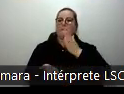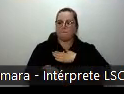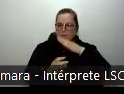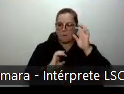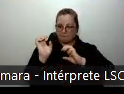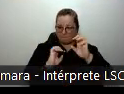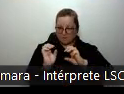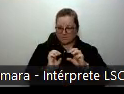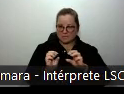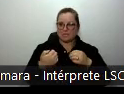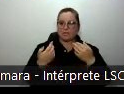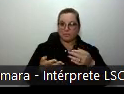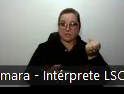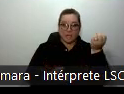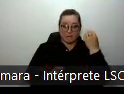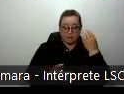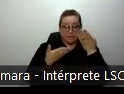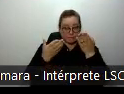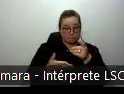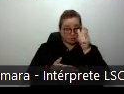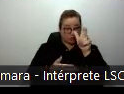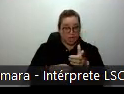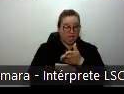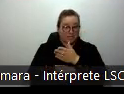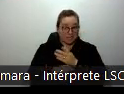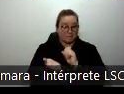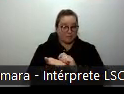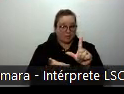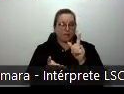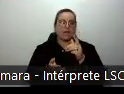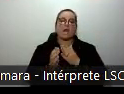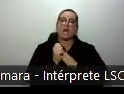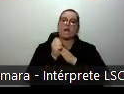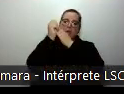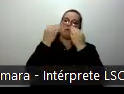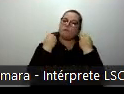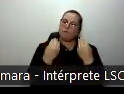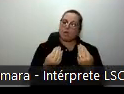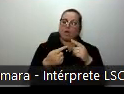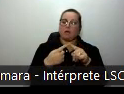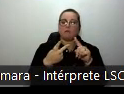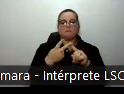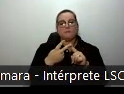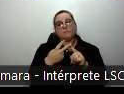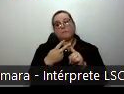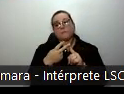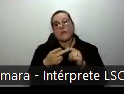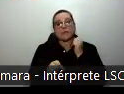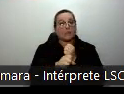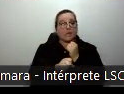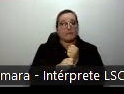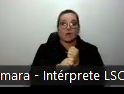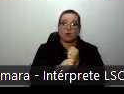quiere aprender esta persona antes de empezar a emprender es ser un buen líder ser una buena líder eh en en el trabajo que estén